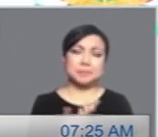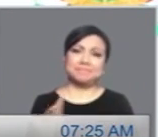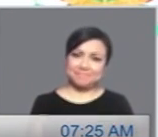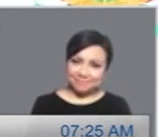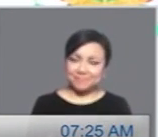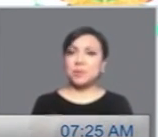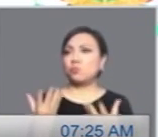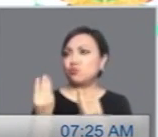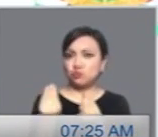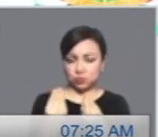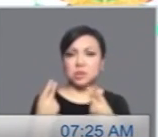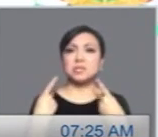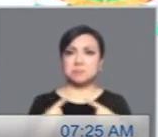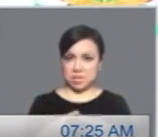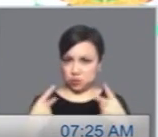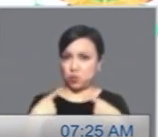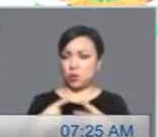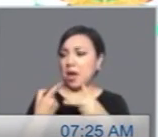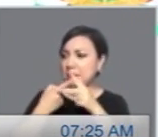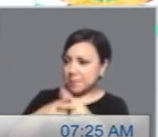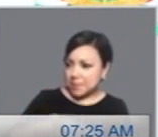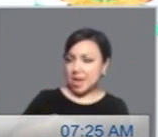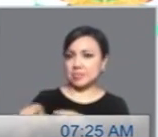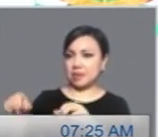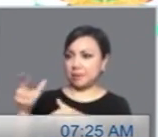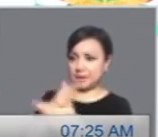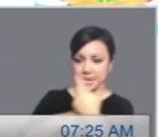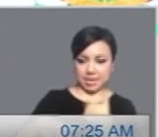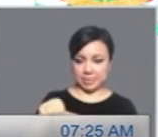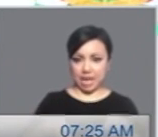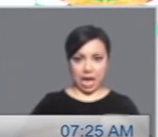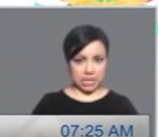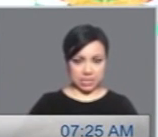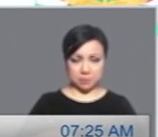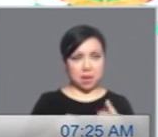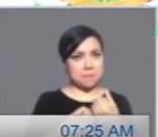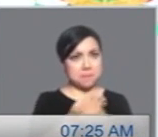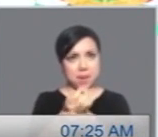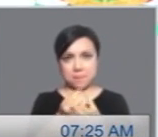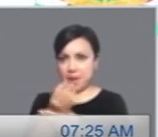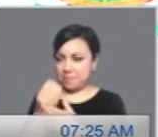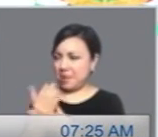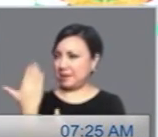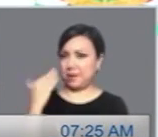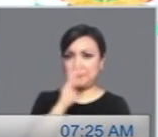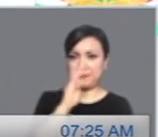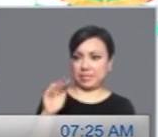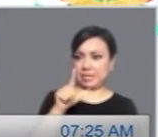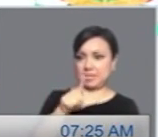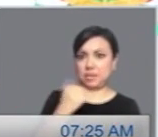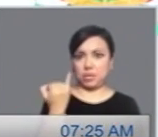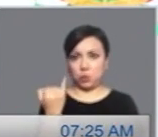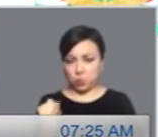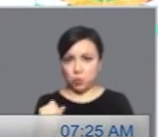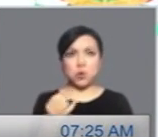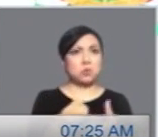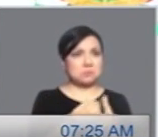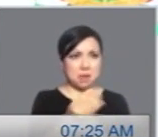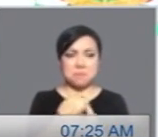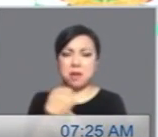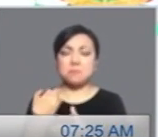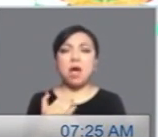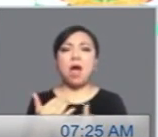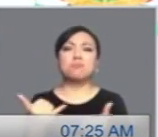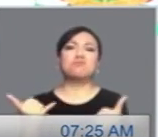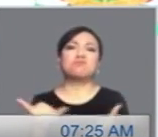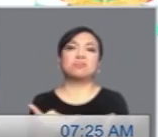la plataforma Sirve, y Querétaro la tiene al día, al 100%, la vamos